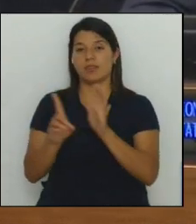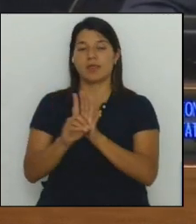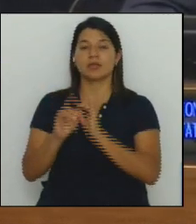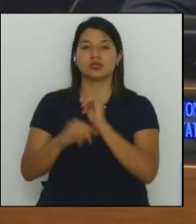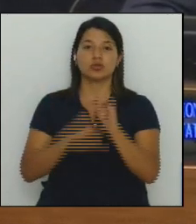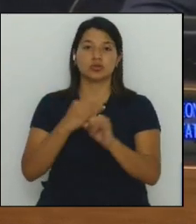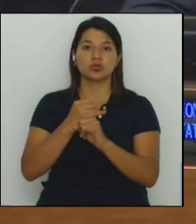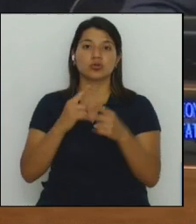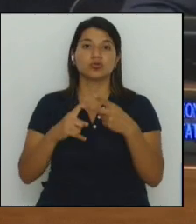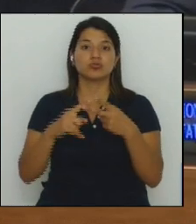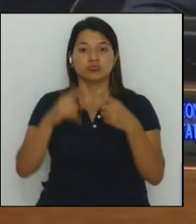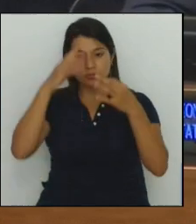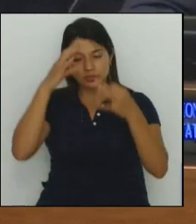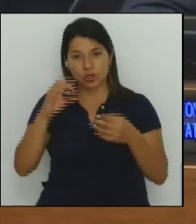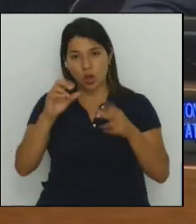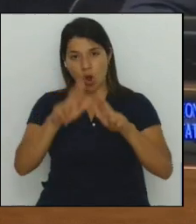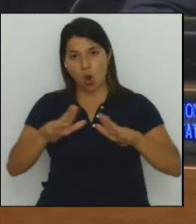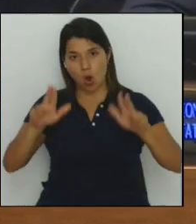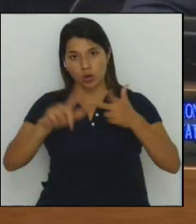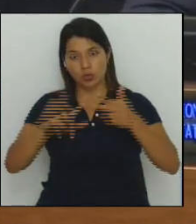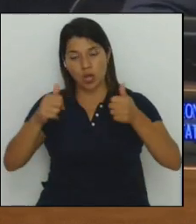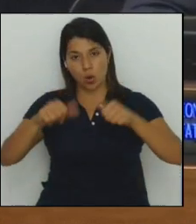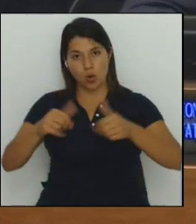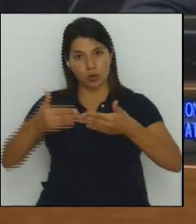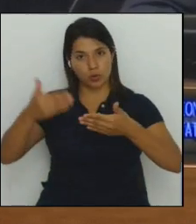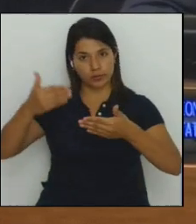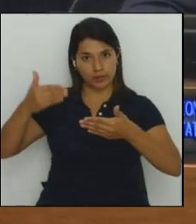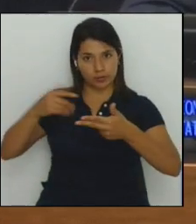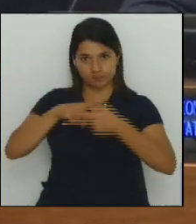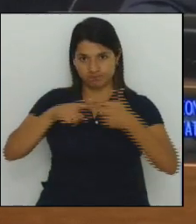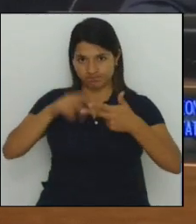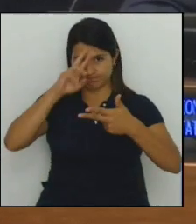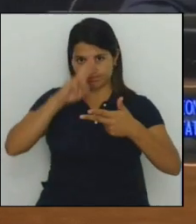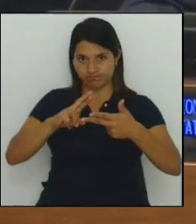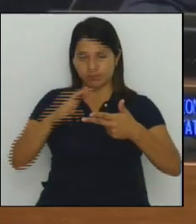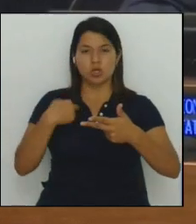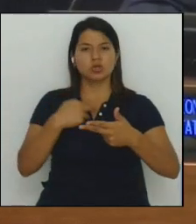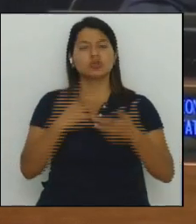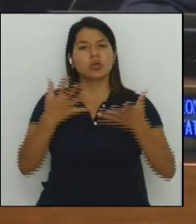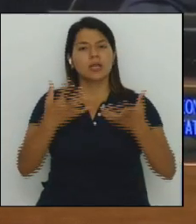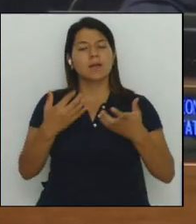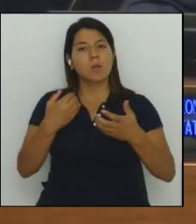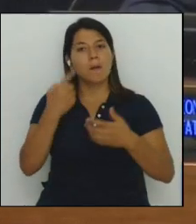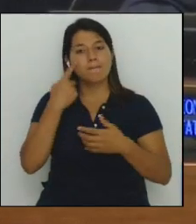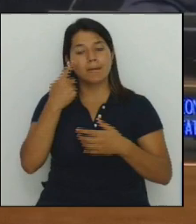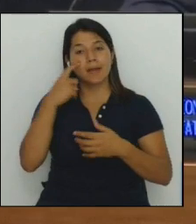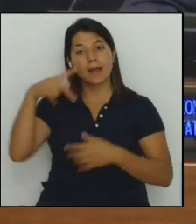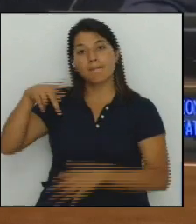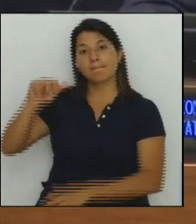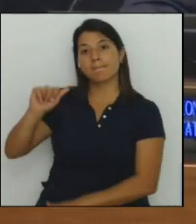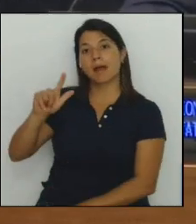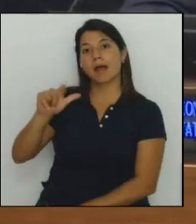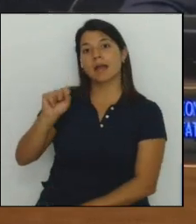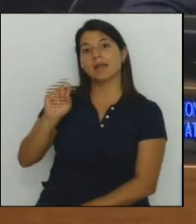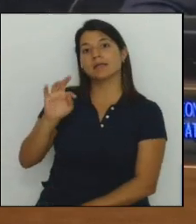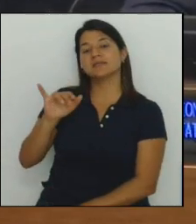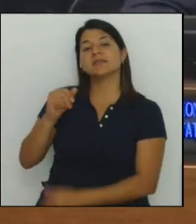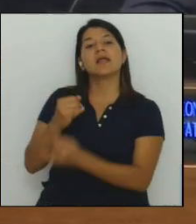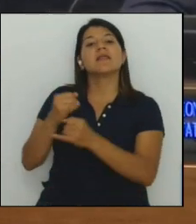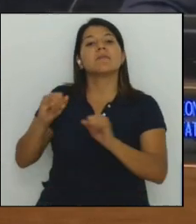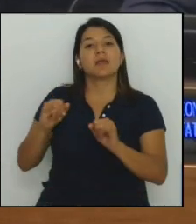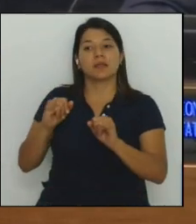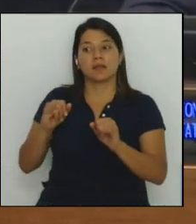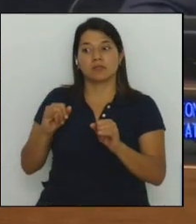acuerdos anteriores. Queremos ver un Estado independiente de Palestina viviendo al lado de Israel en paz y seguridad,